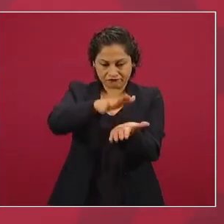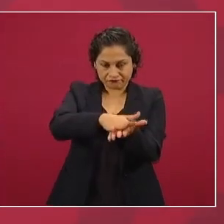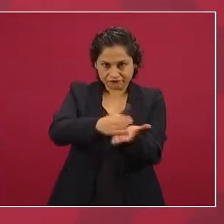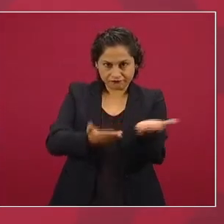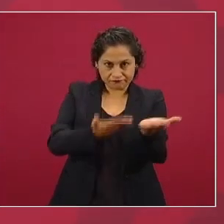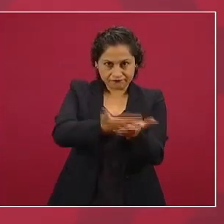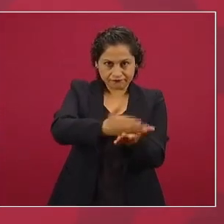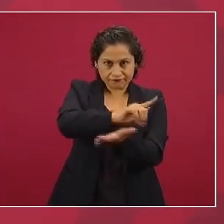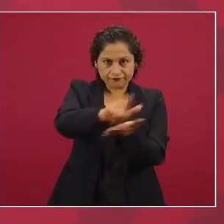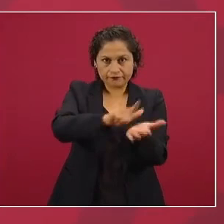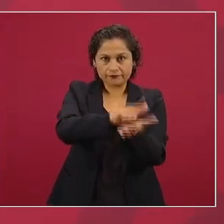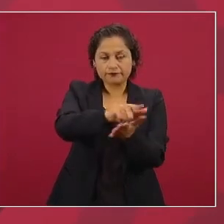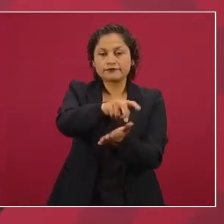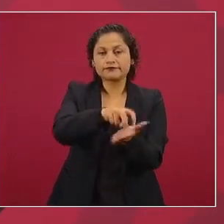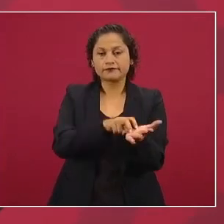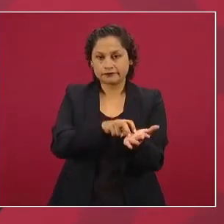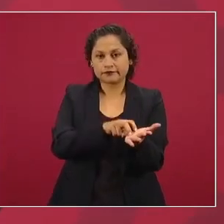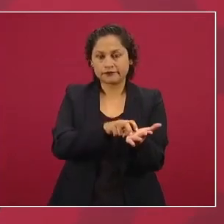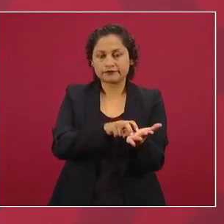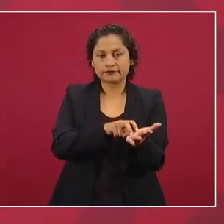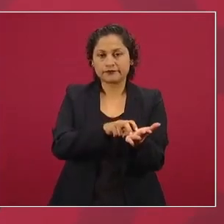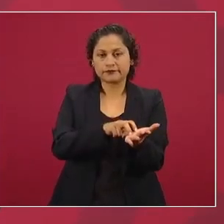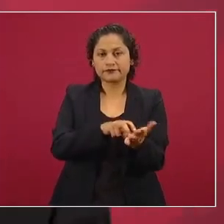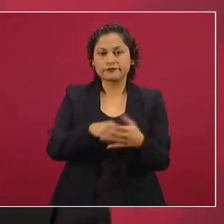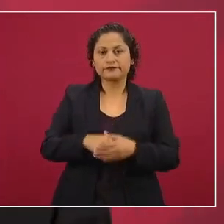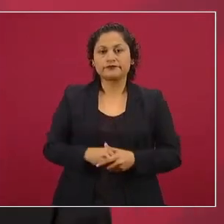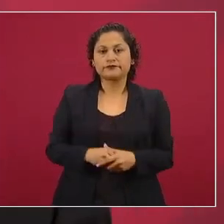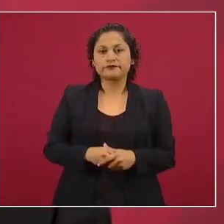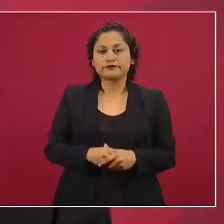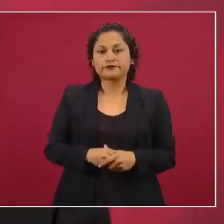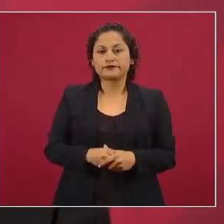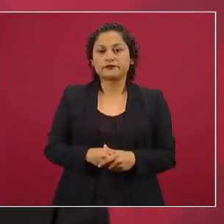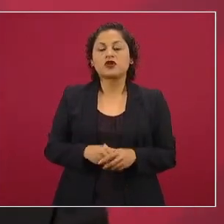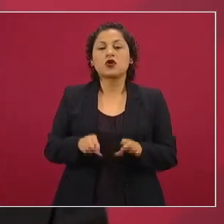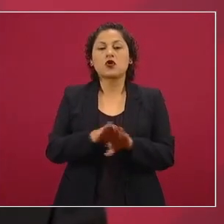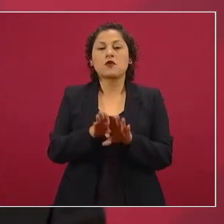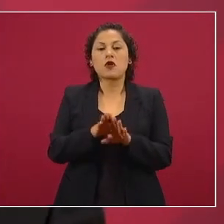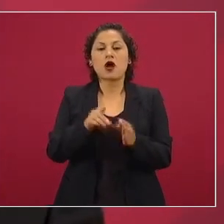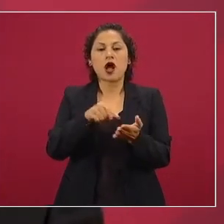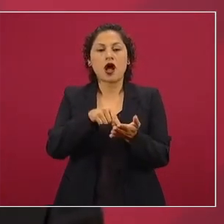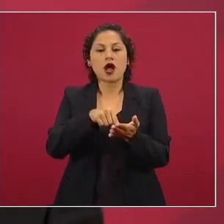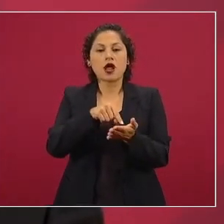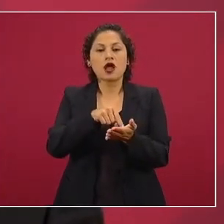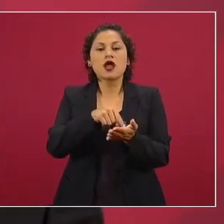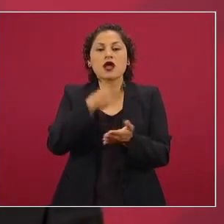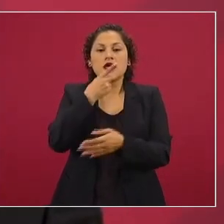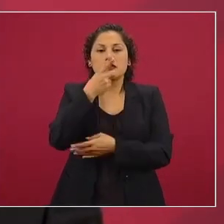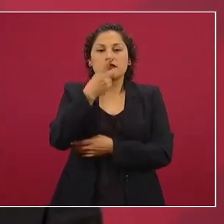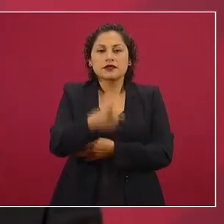Nada de que tiene que ser una unidad habitacional